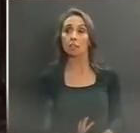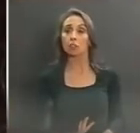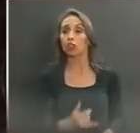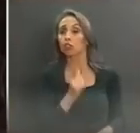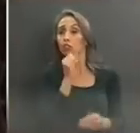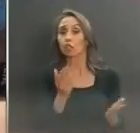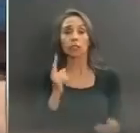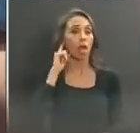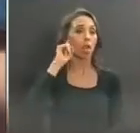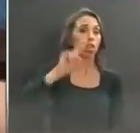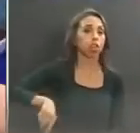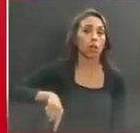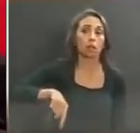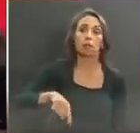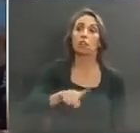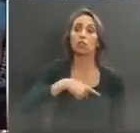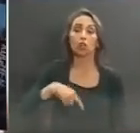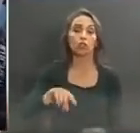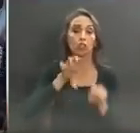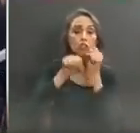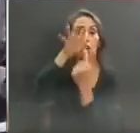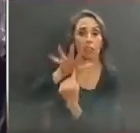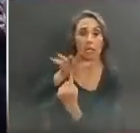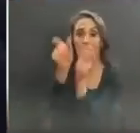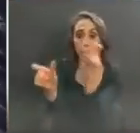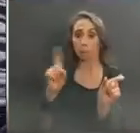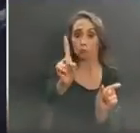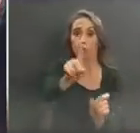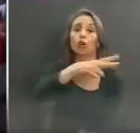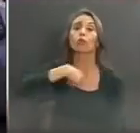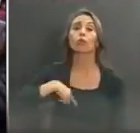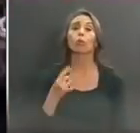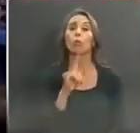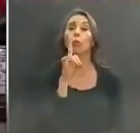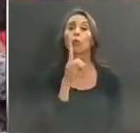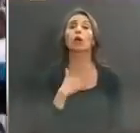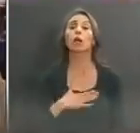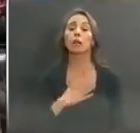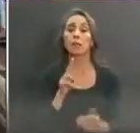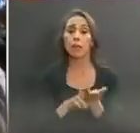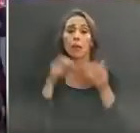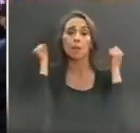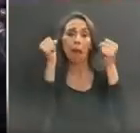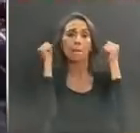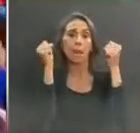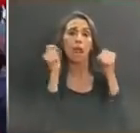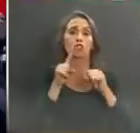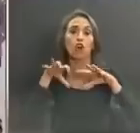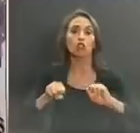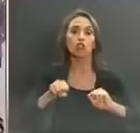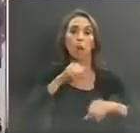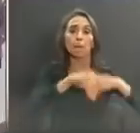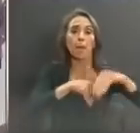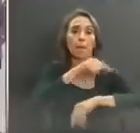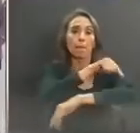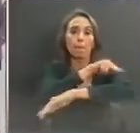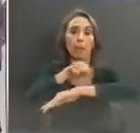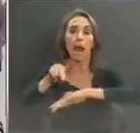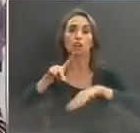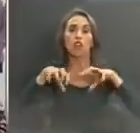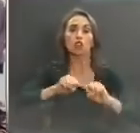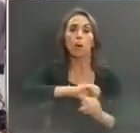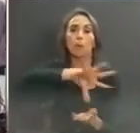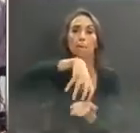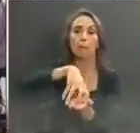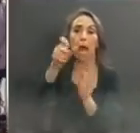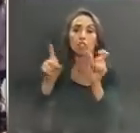hizo oídos sordos. No estamos discriminando a nadie, nosotros lo único que queremos realmente es que no se tomen nuestras playas, no se tomen nuestras plazas,